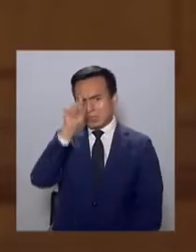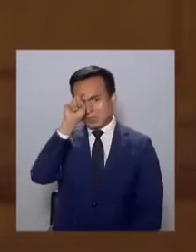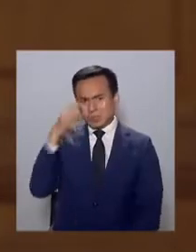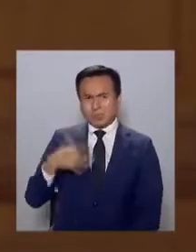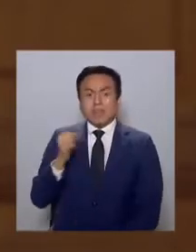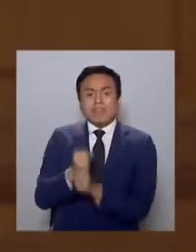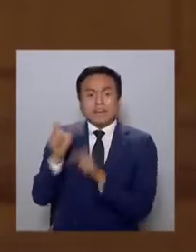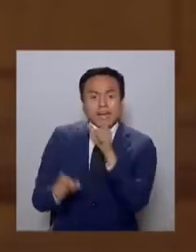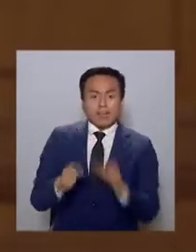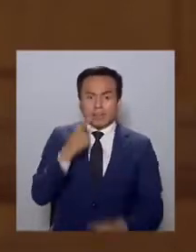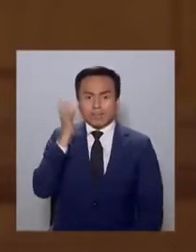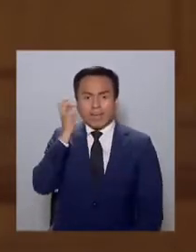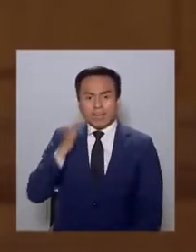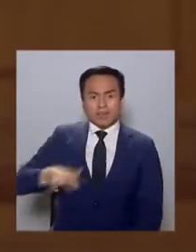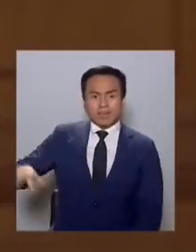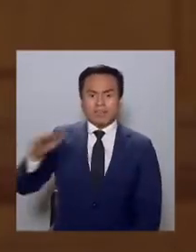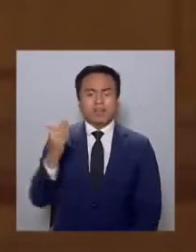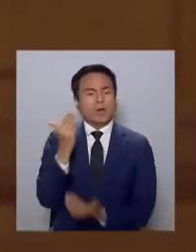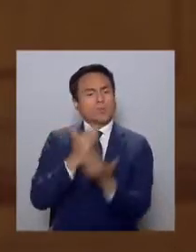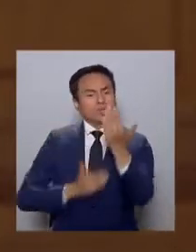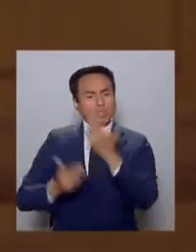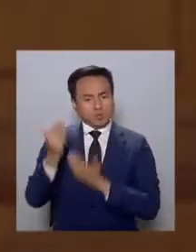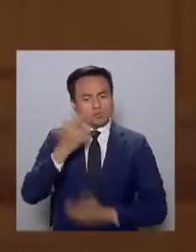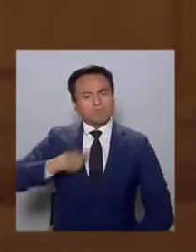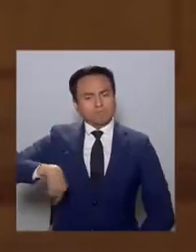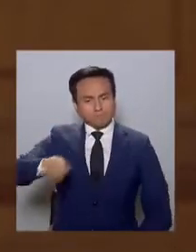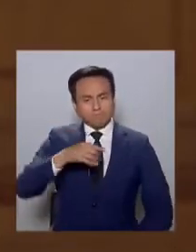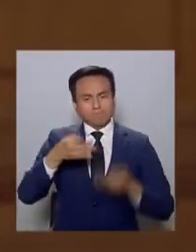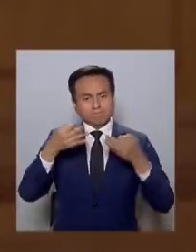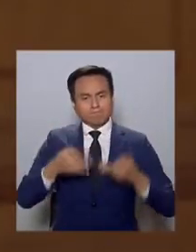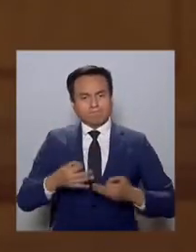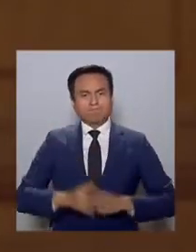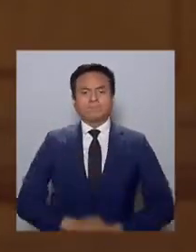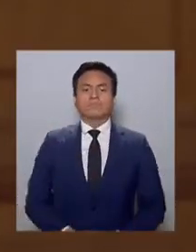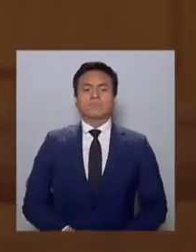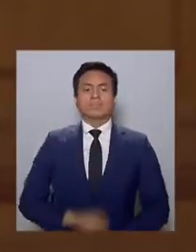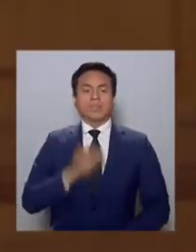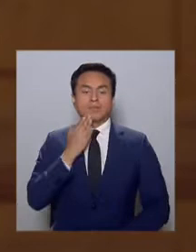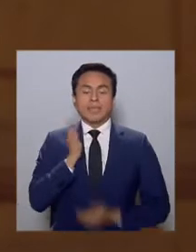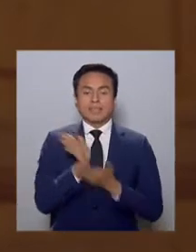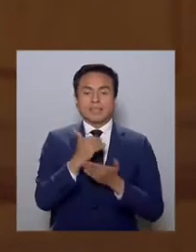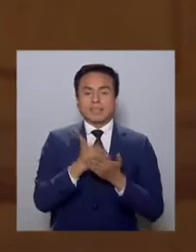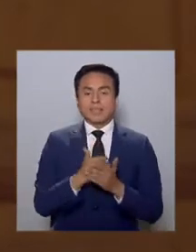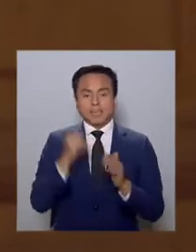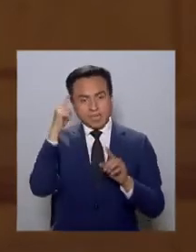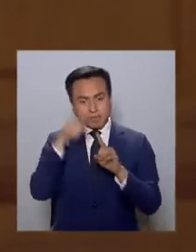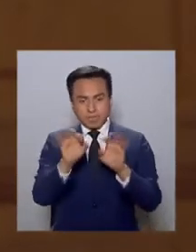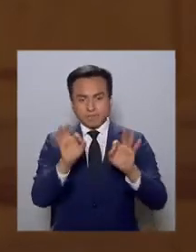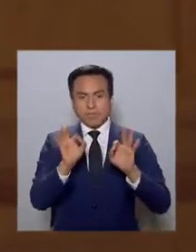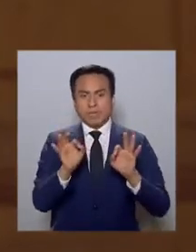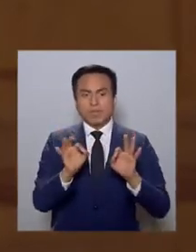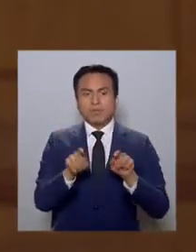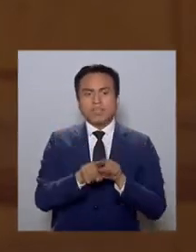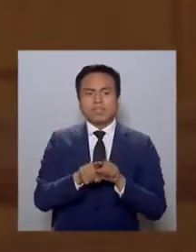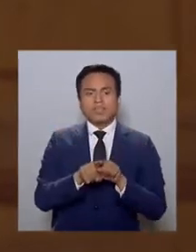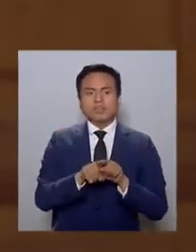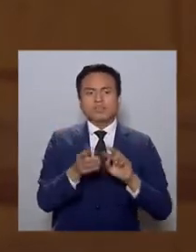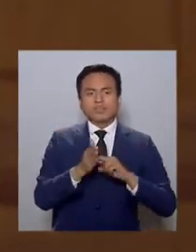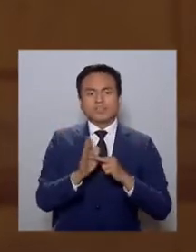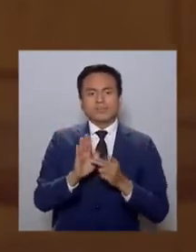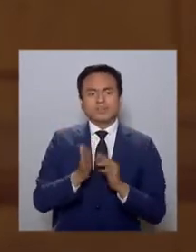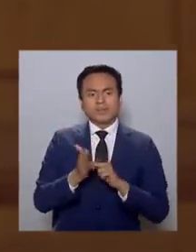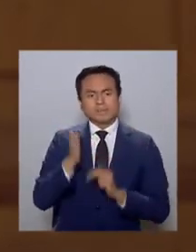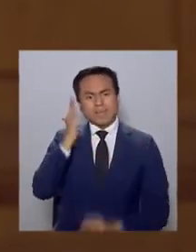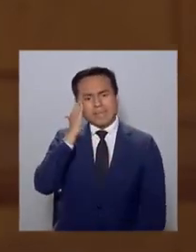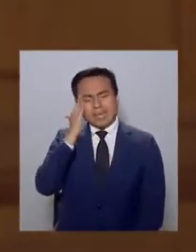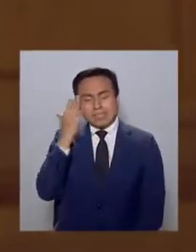los trabajadores y trabajadoras que nos han protegido y nos han cuidado. Vamos a tener una estrategia específica para atender también las consecuencias en salud